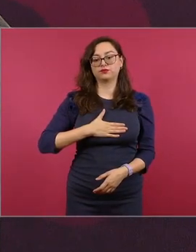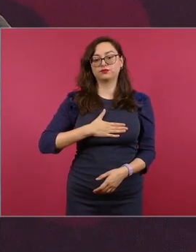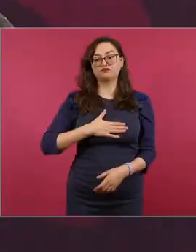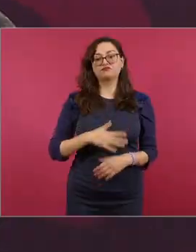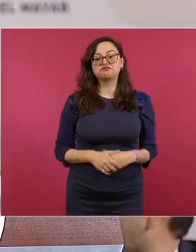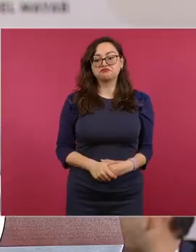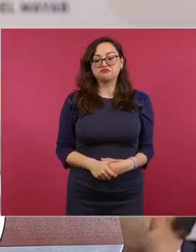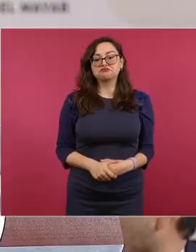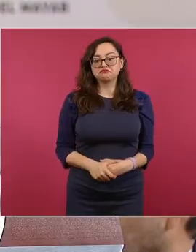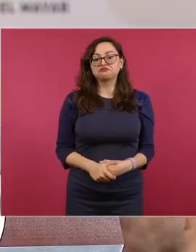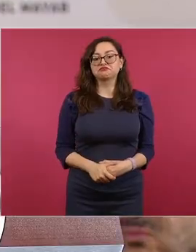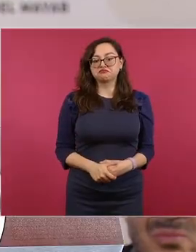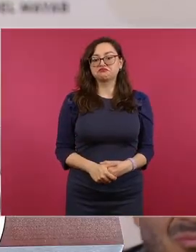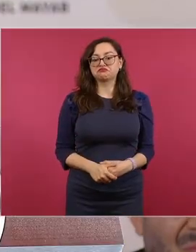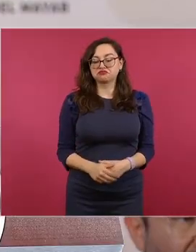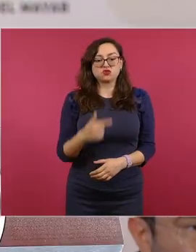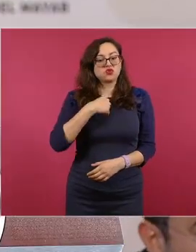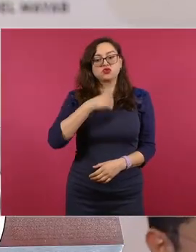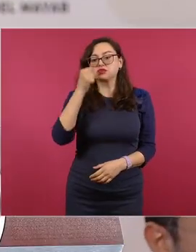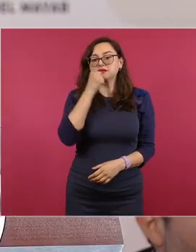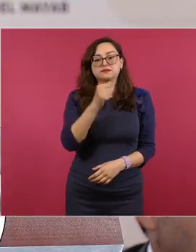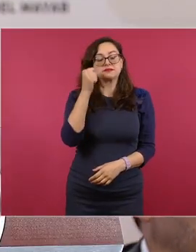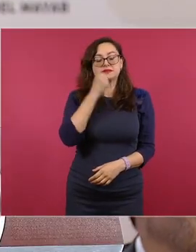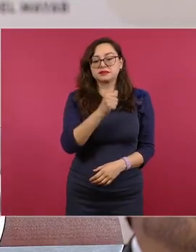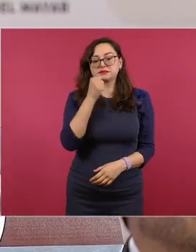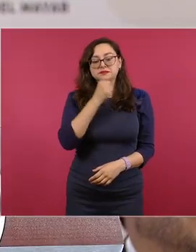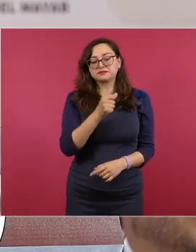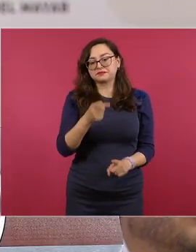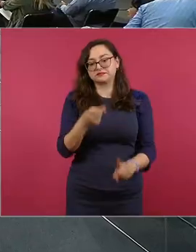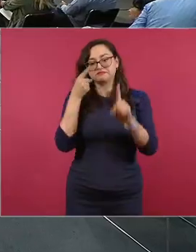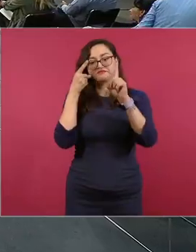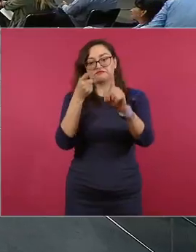Por eso insisto tanto en las causas.